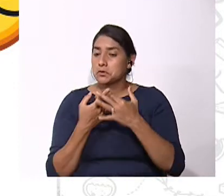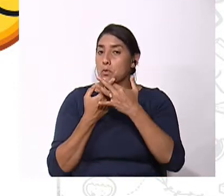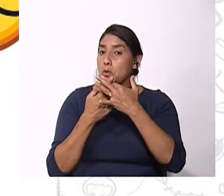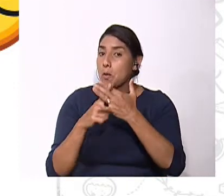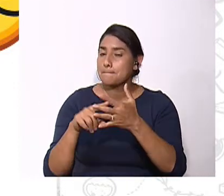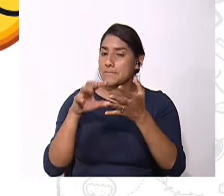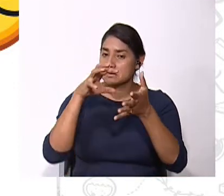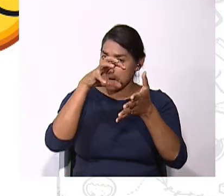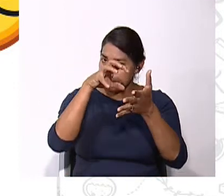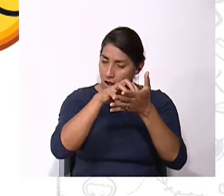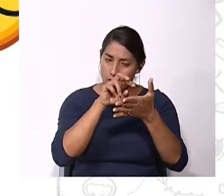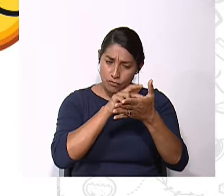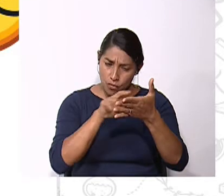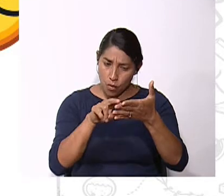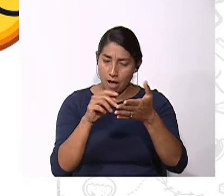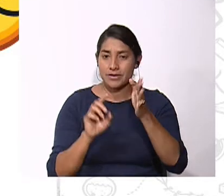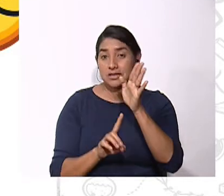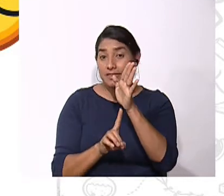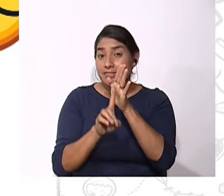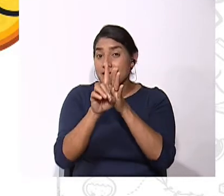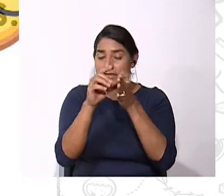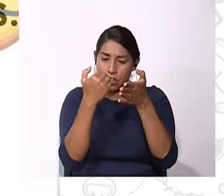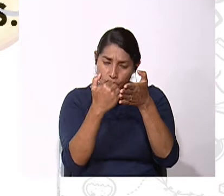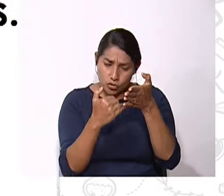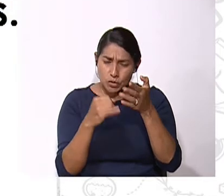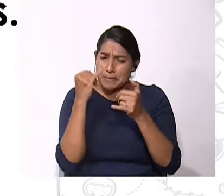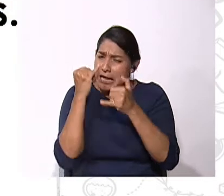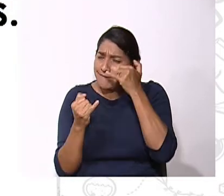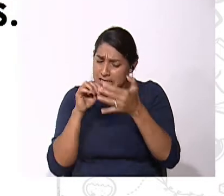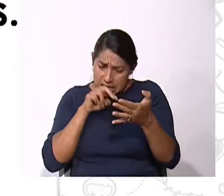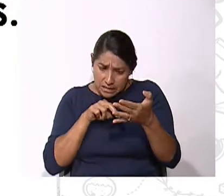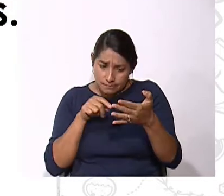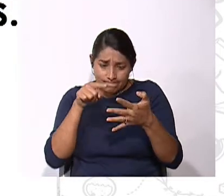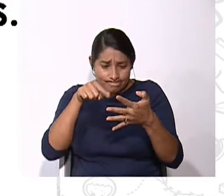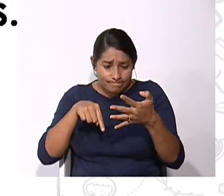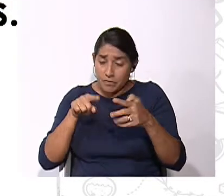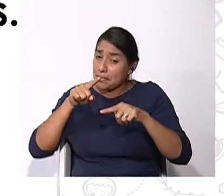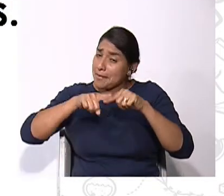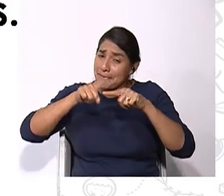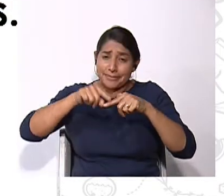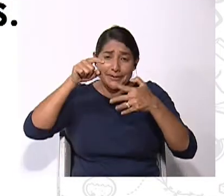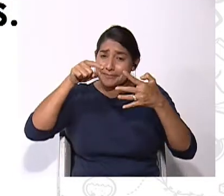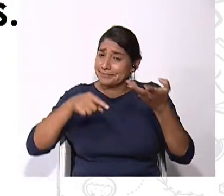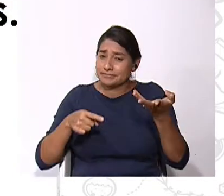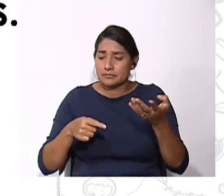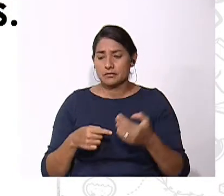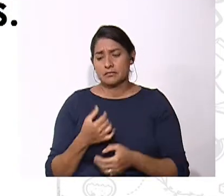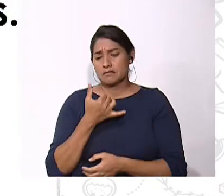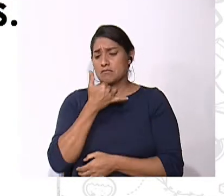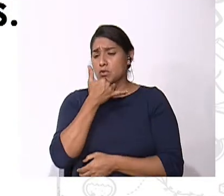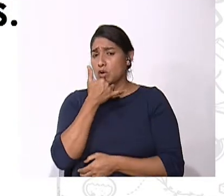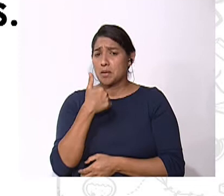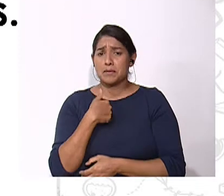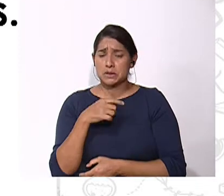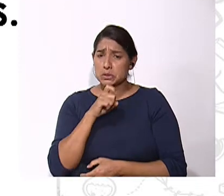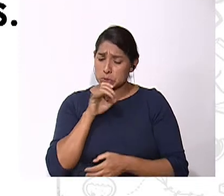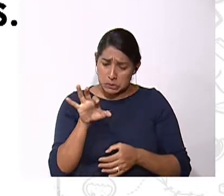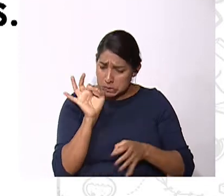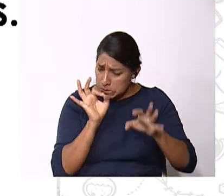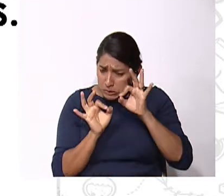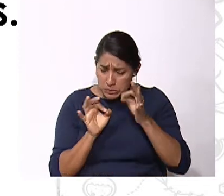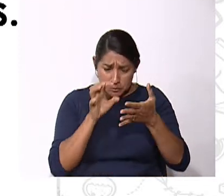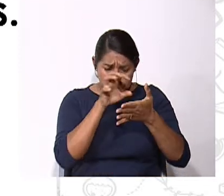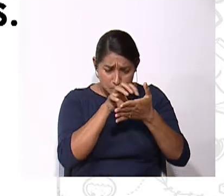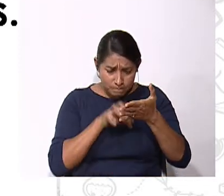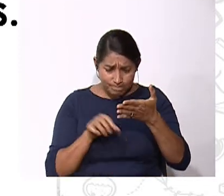del párrafo, en el desarrollo o al final del texto. ¿Qué sucede si no me la encuentro de